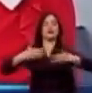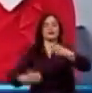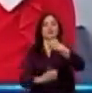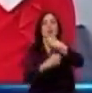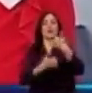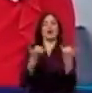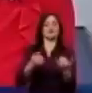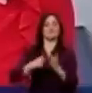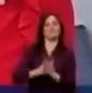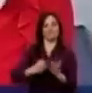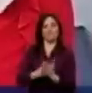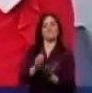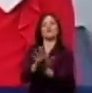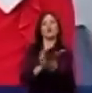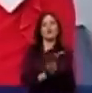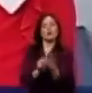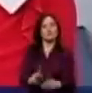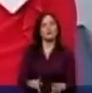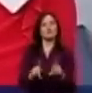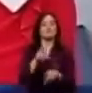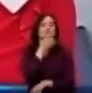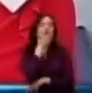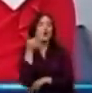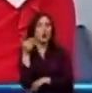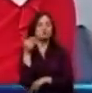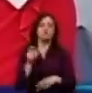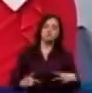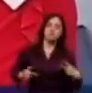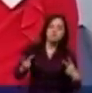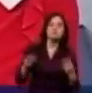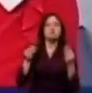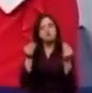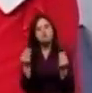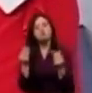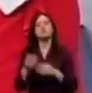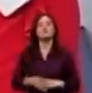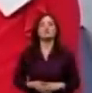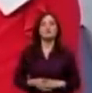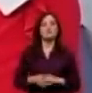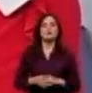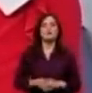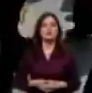luchando por los proyectos que permitan mejorar las condiciones y oportunidades de sus representados.